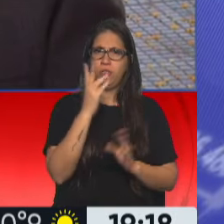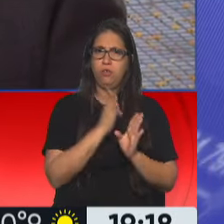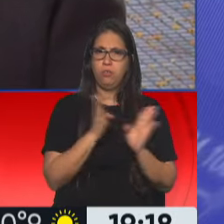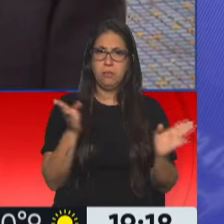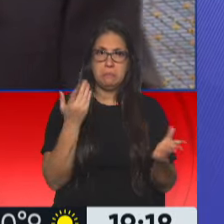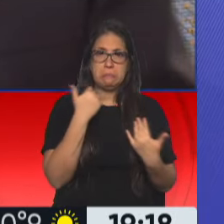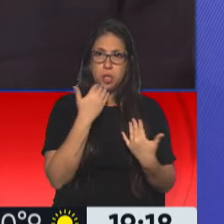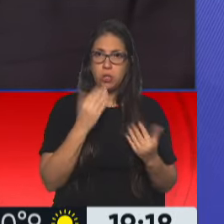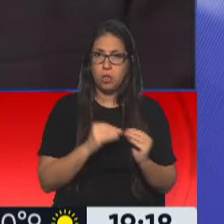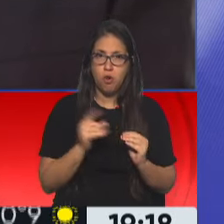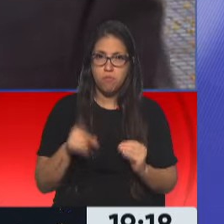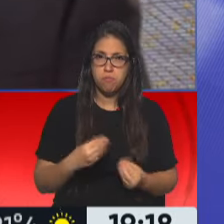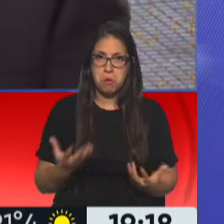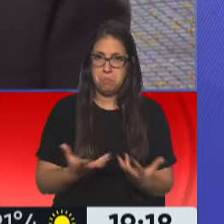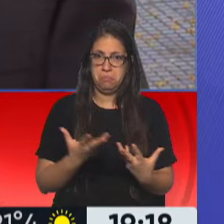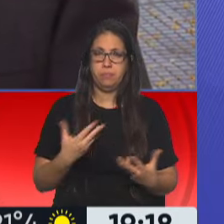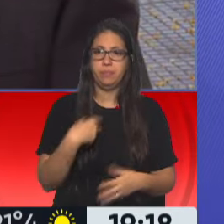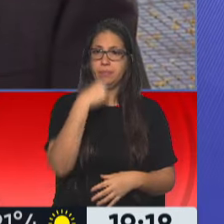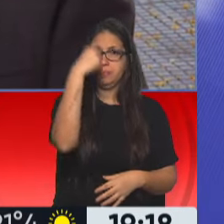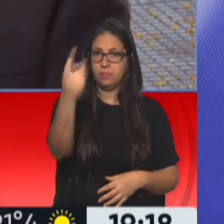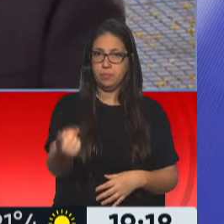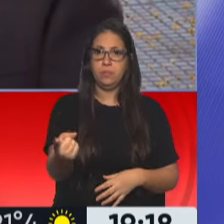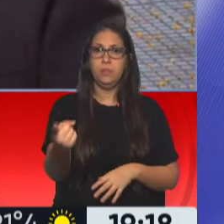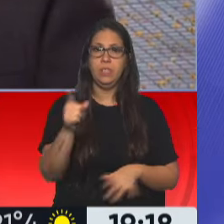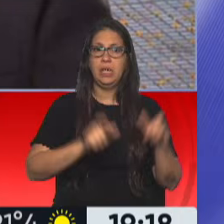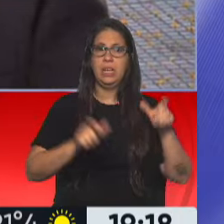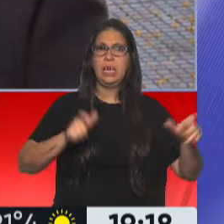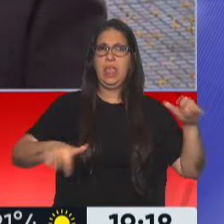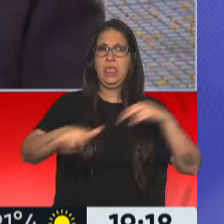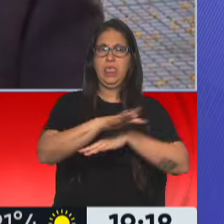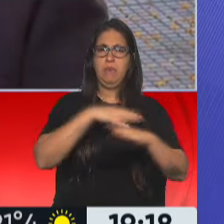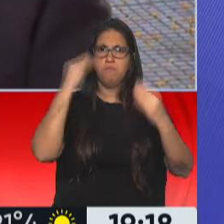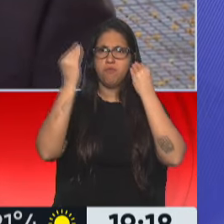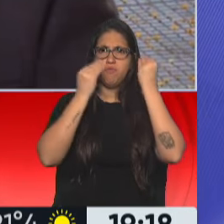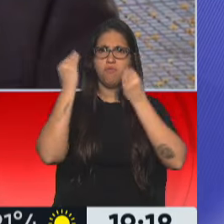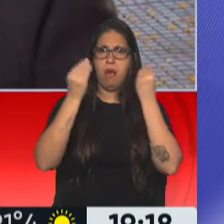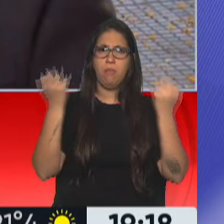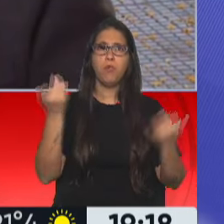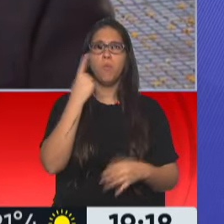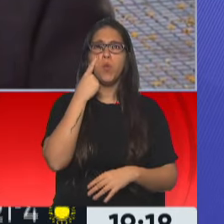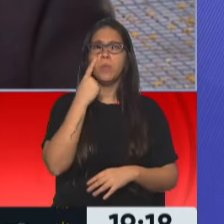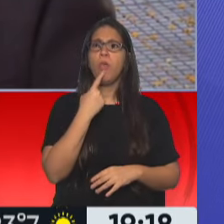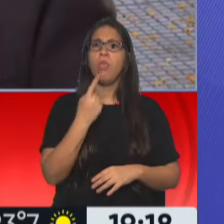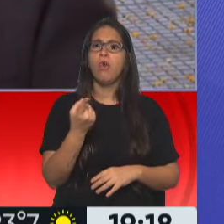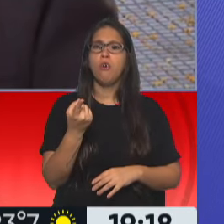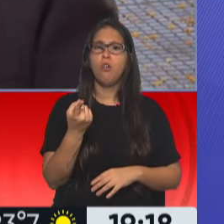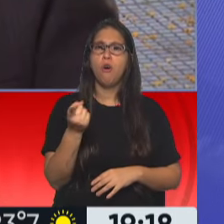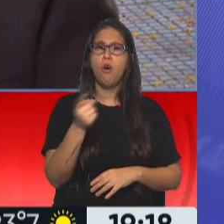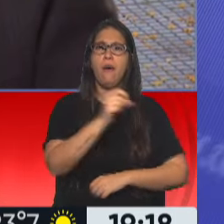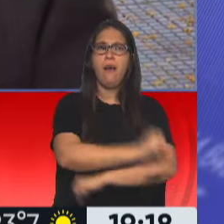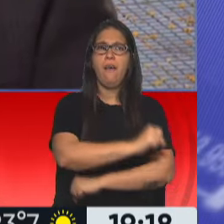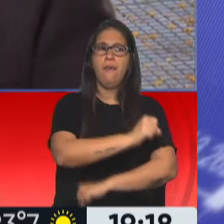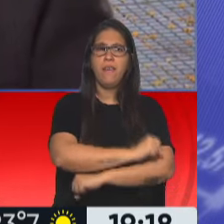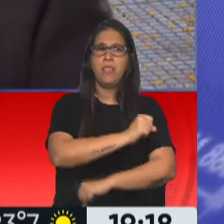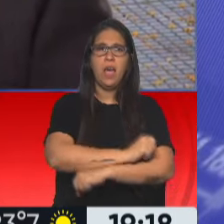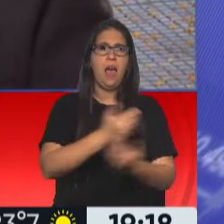ver, lógico. La pregunta es, la gente está preocupada porque el municipio dijo no sigan abriendo, no abran